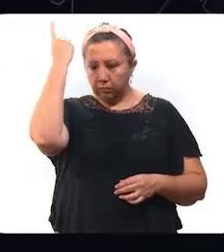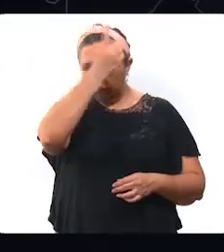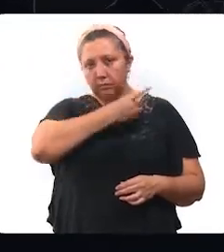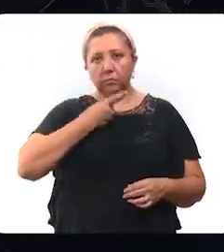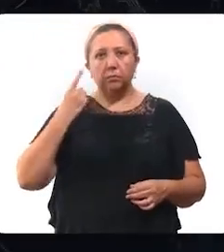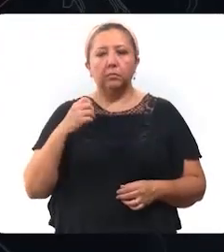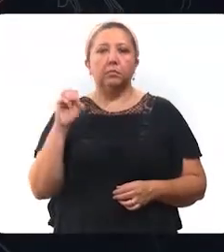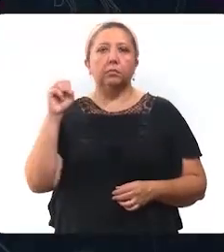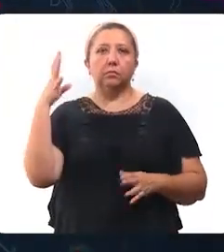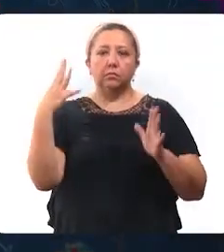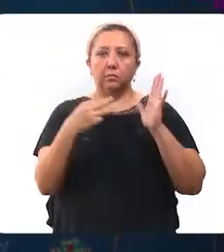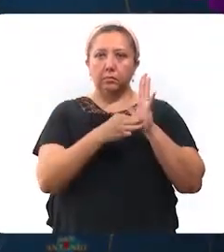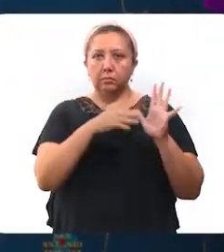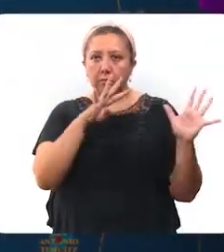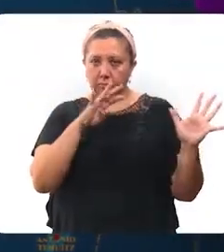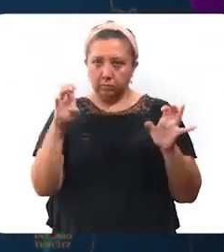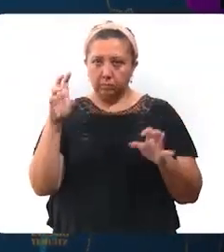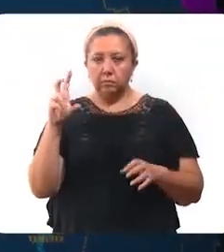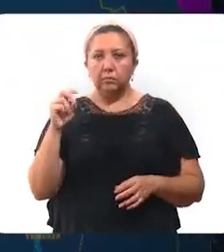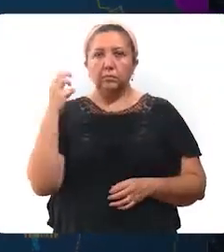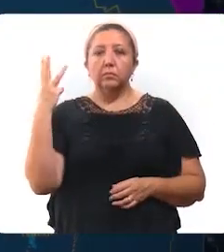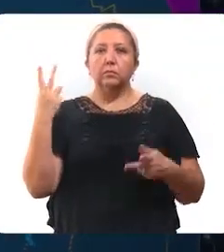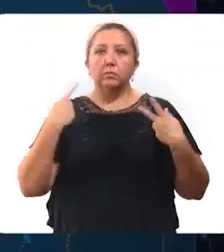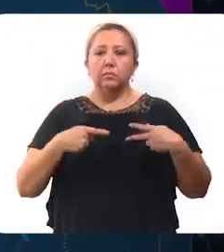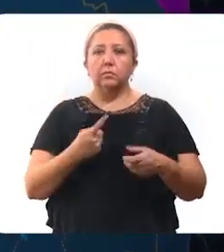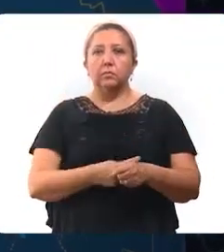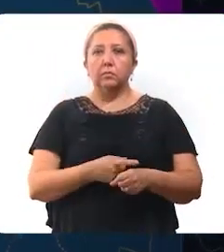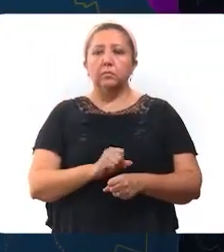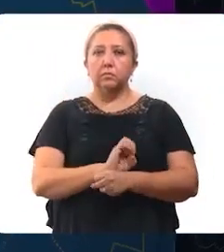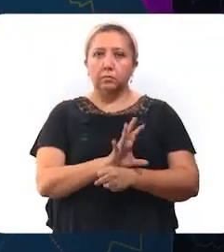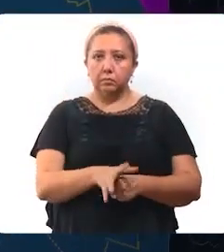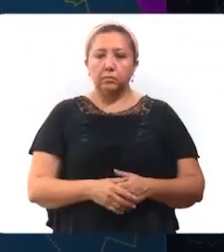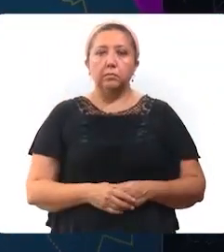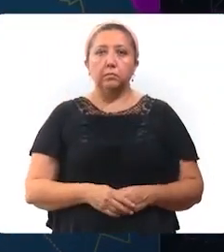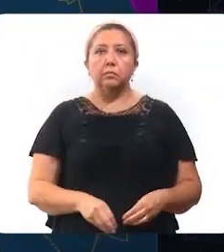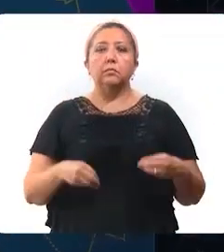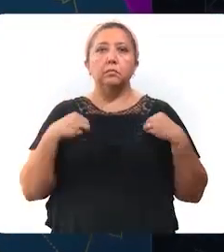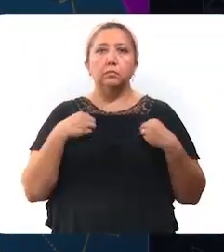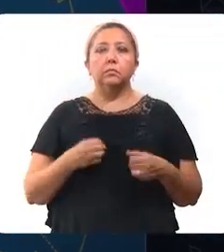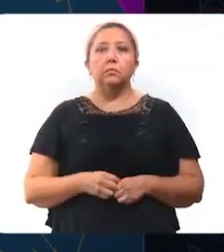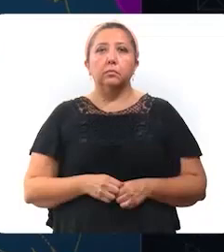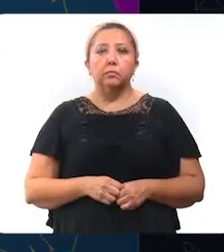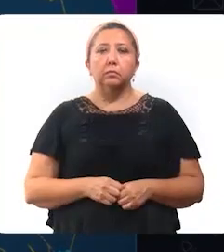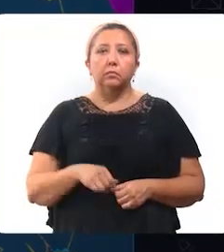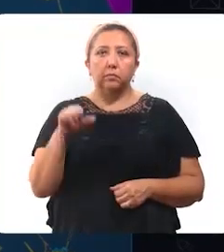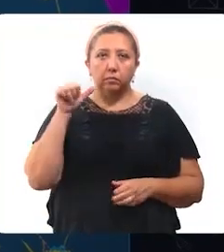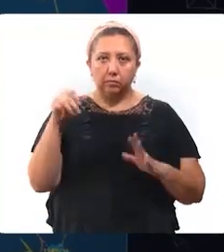han diagnosticado 64.933 personas contagiadas de coronavirus, que viven